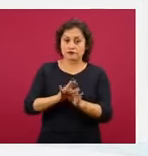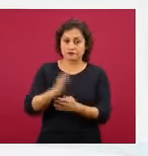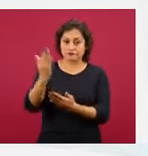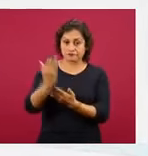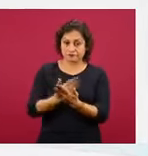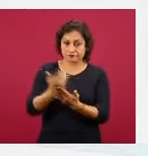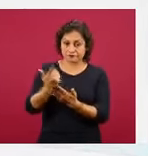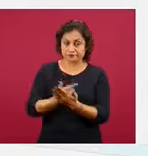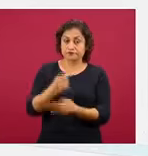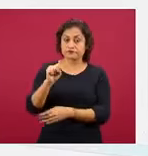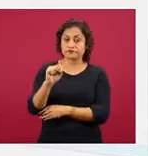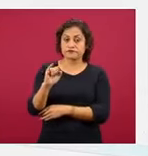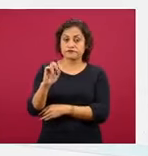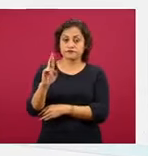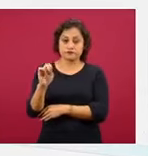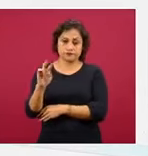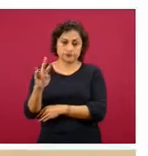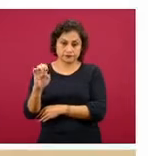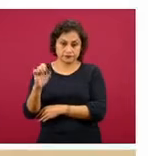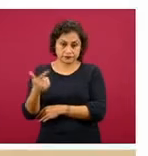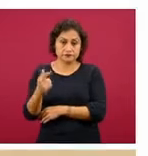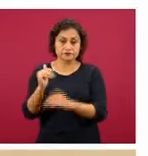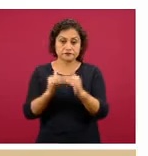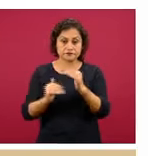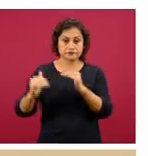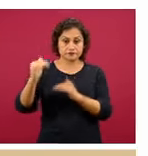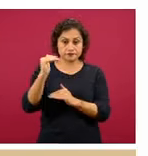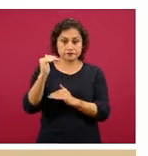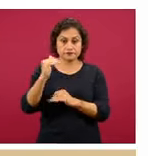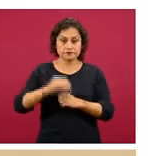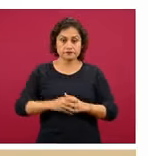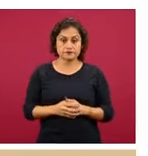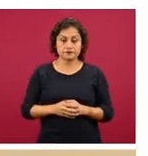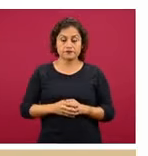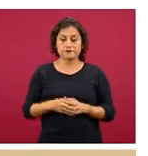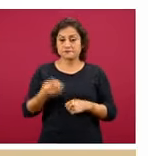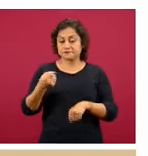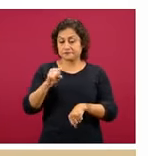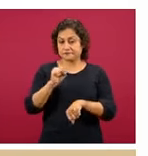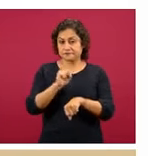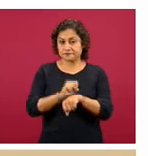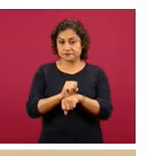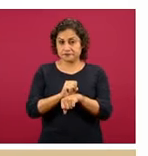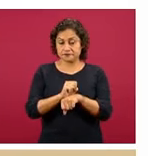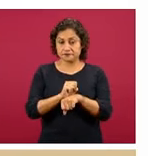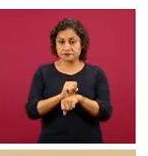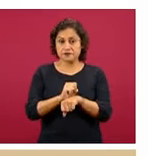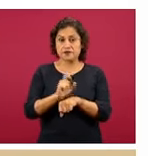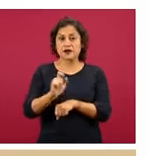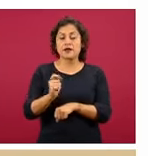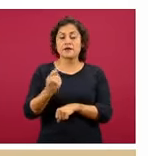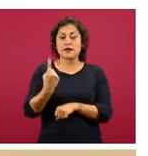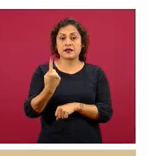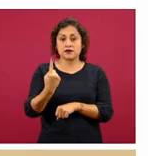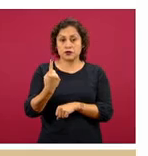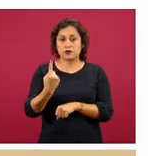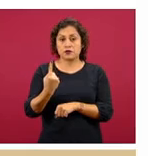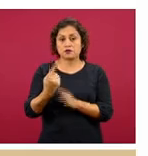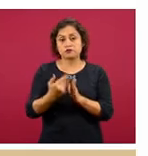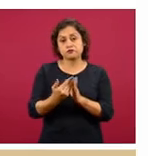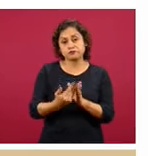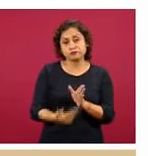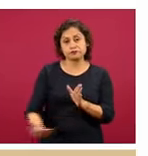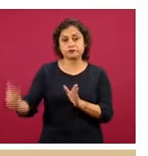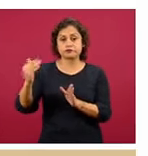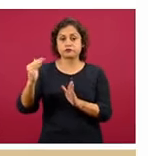gran incremento, llegando en la semana, más o menos en la semana 21, y a partir de ahí con